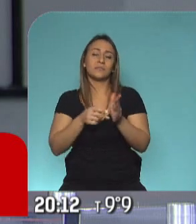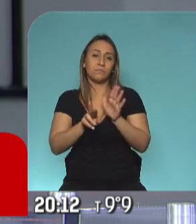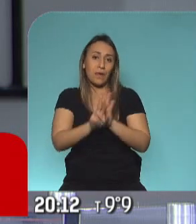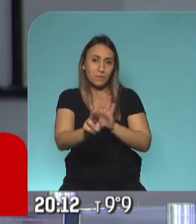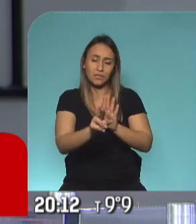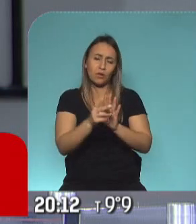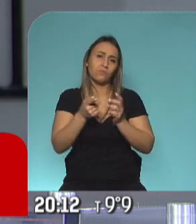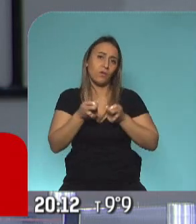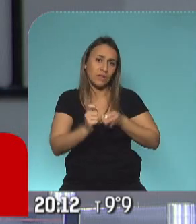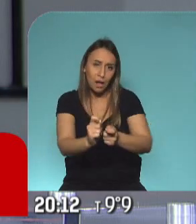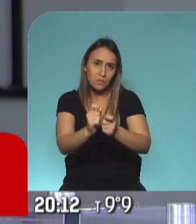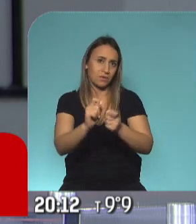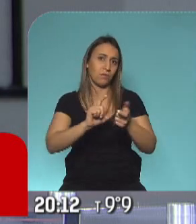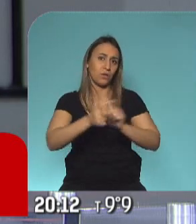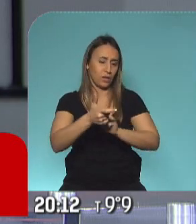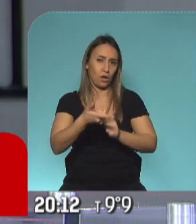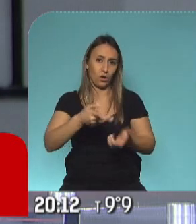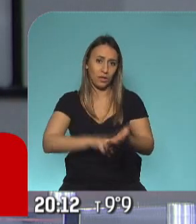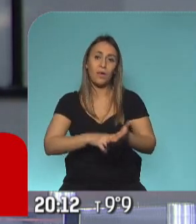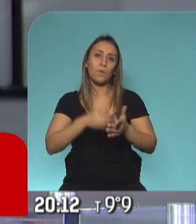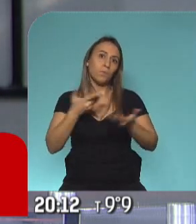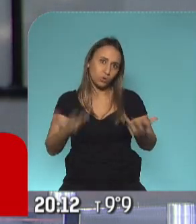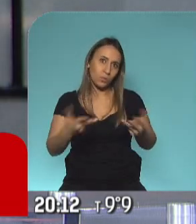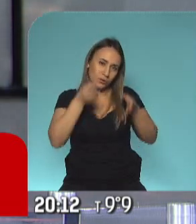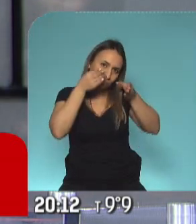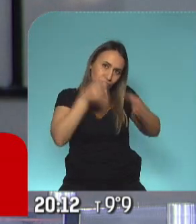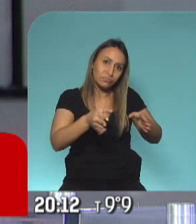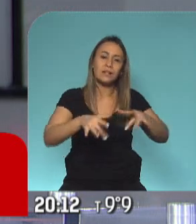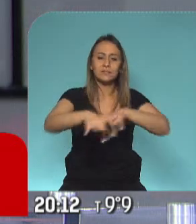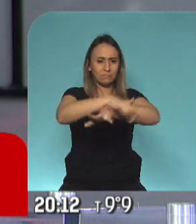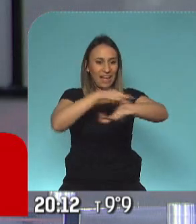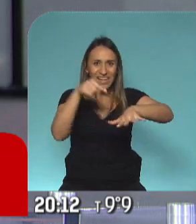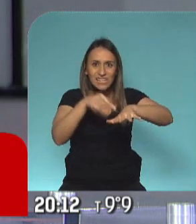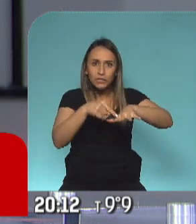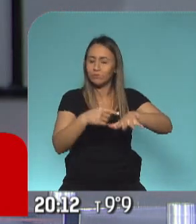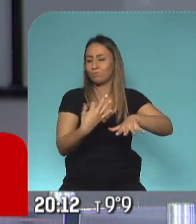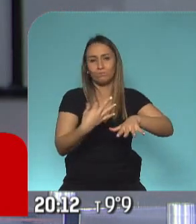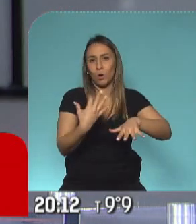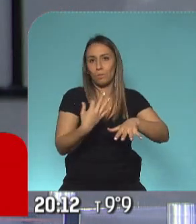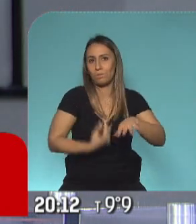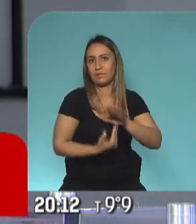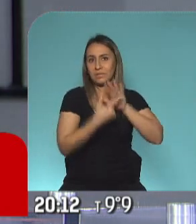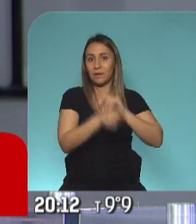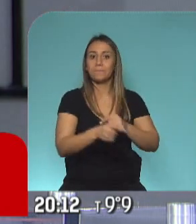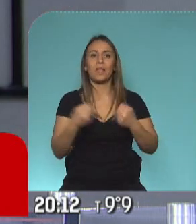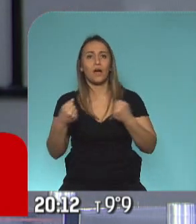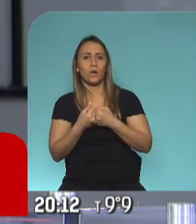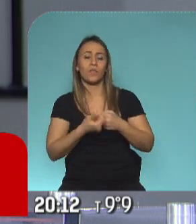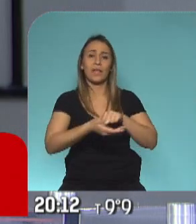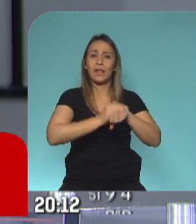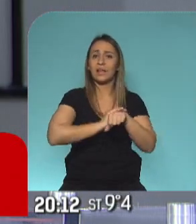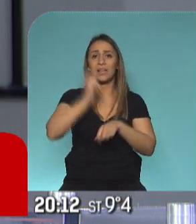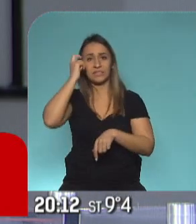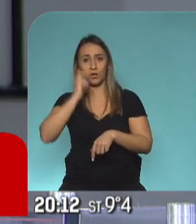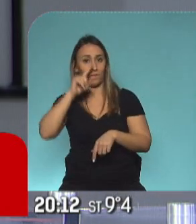supuesto, va a estar puesto en mayores restricciones a la circulación, porque ese es el gran acuerdo que tenés entre Larreta, Kicillof y Alberto